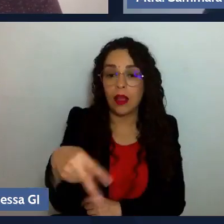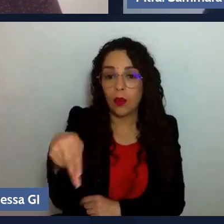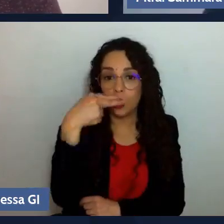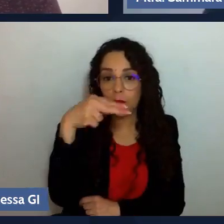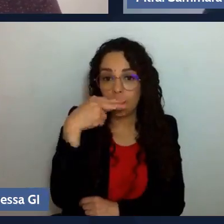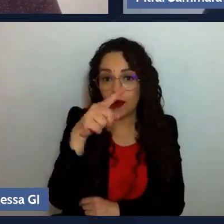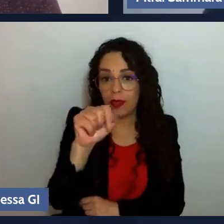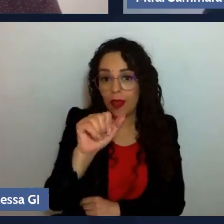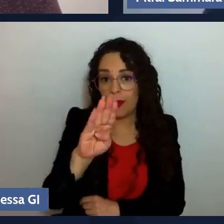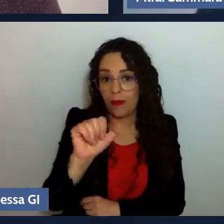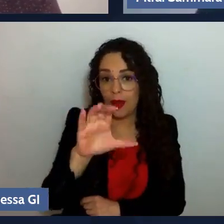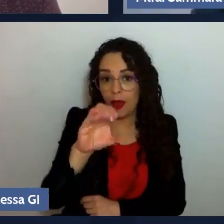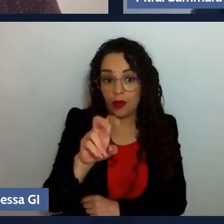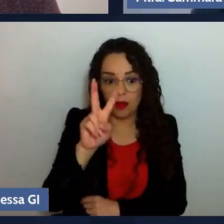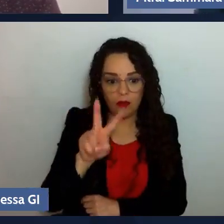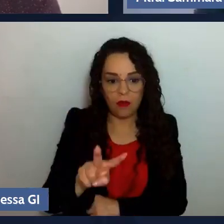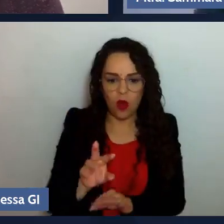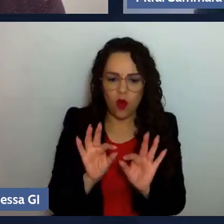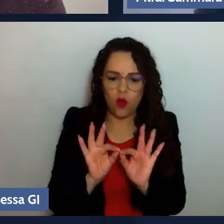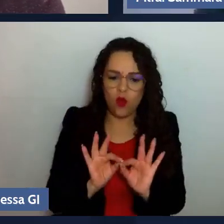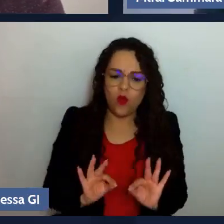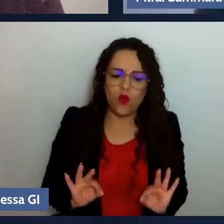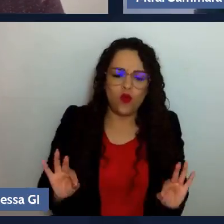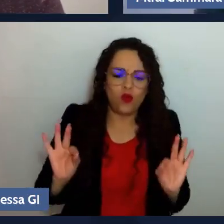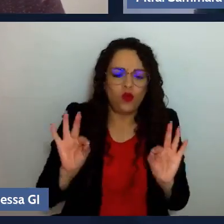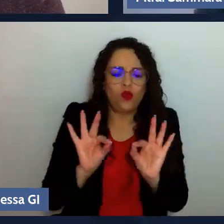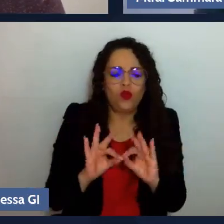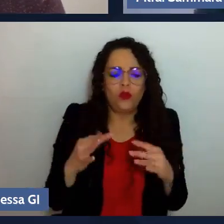importante, ¿no? Entonces,